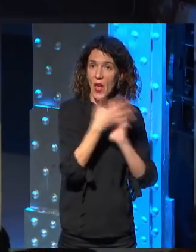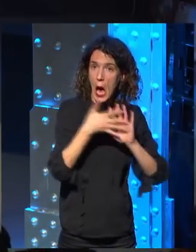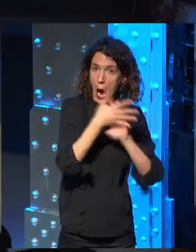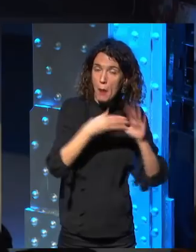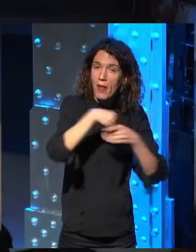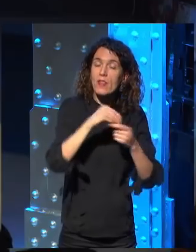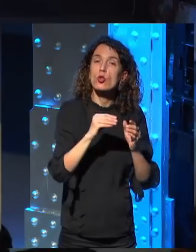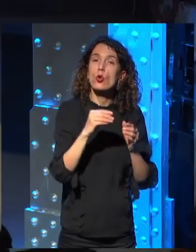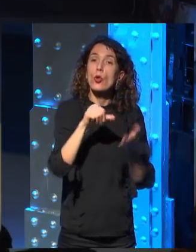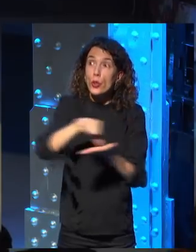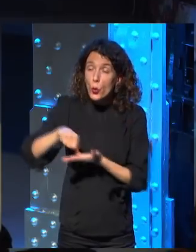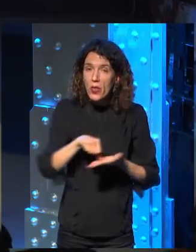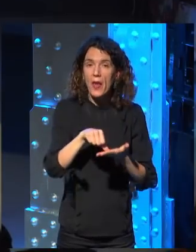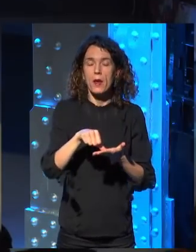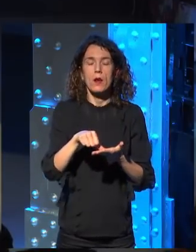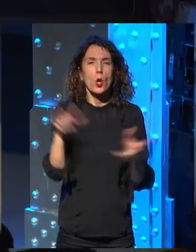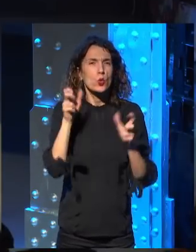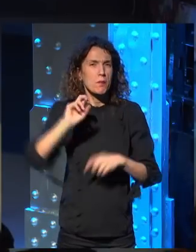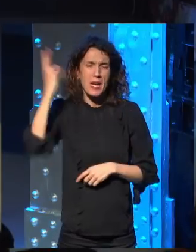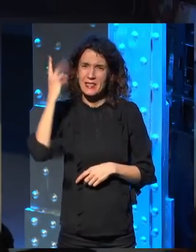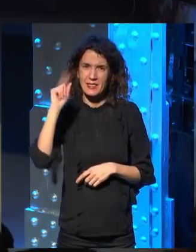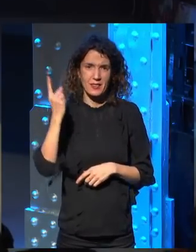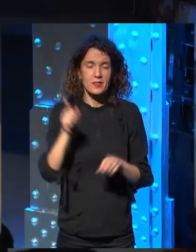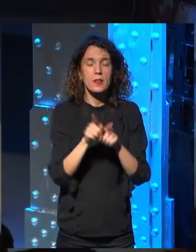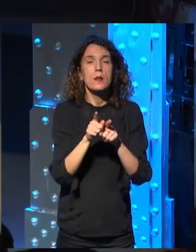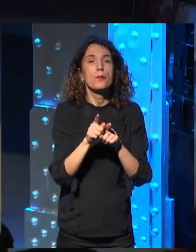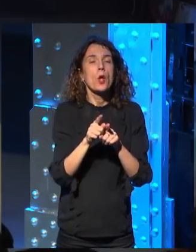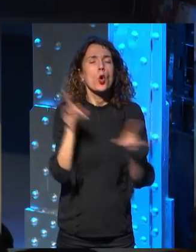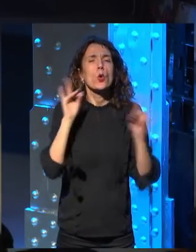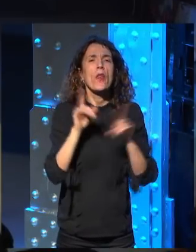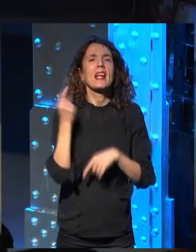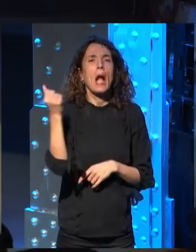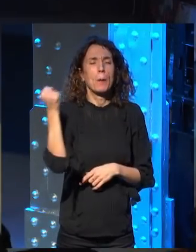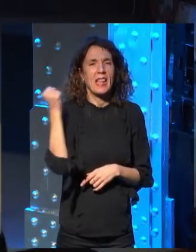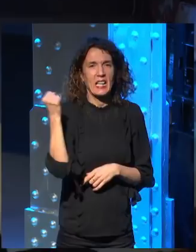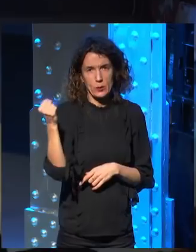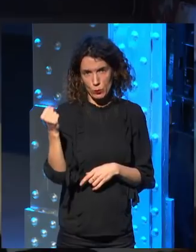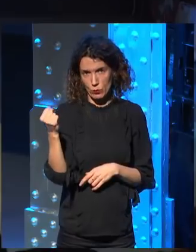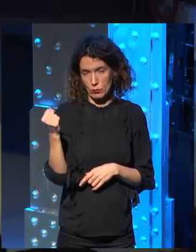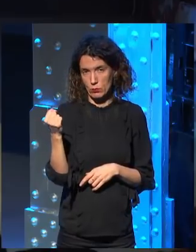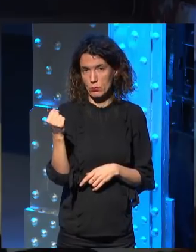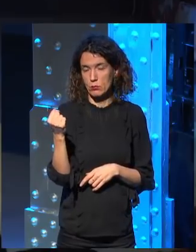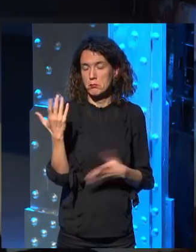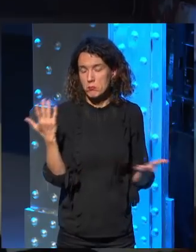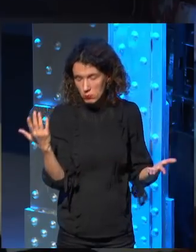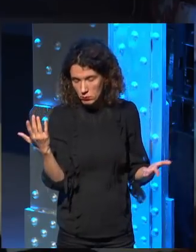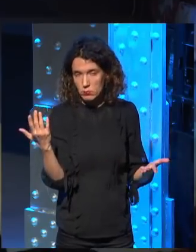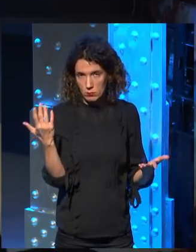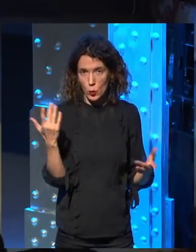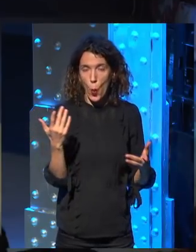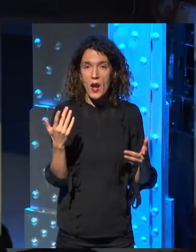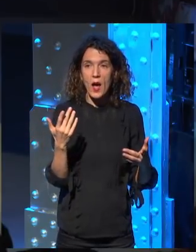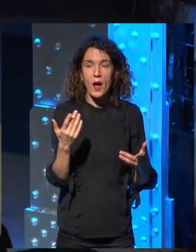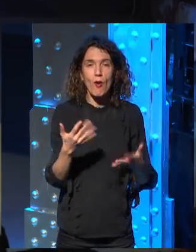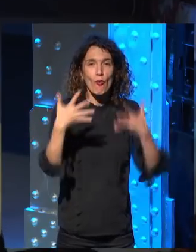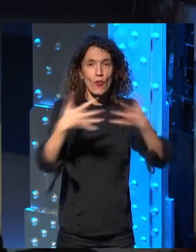de que en esas ciudades lo que más se oye es el ruido del capitalismo, ¿no? Que por una parte, y es una expresión